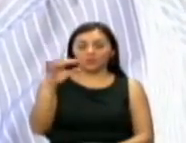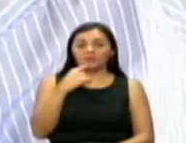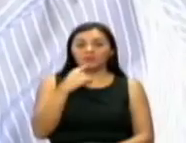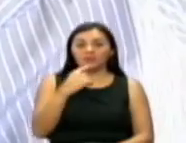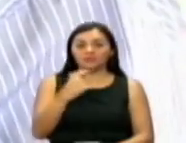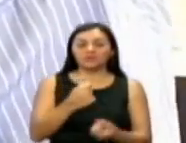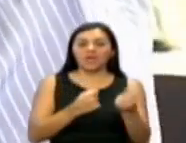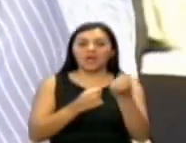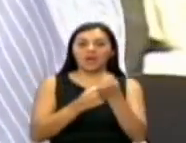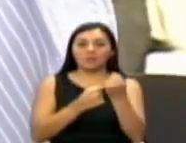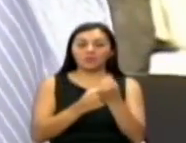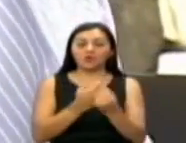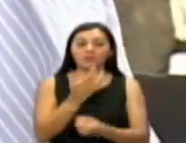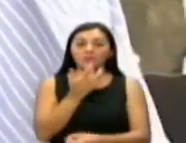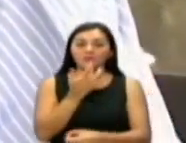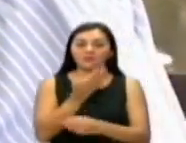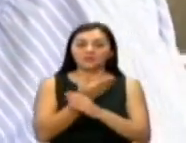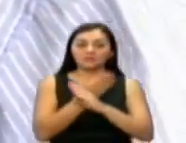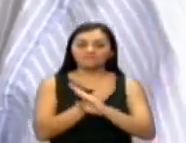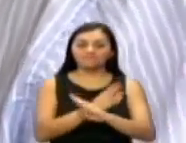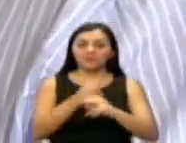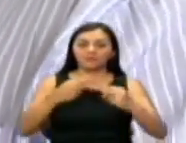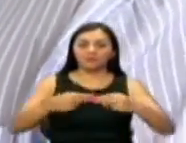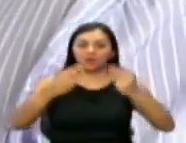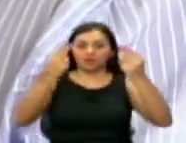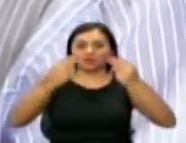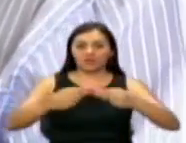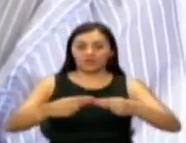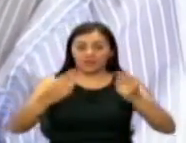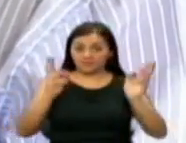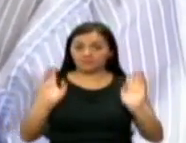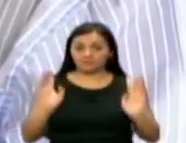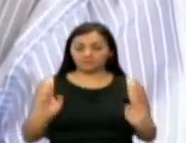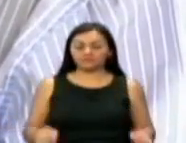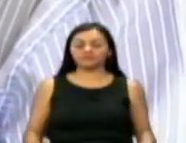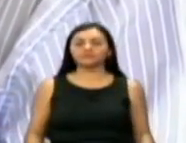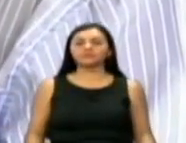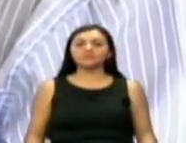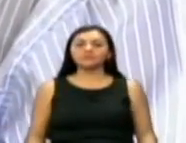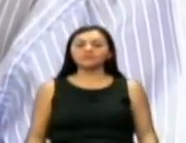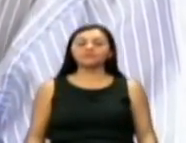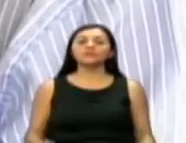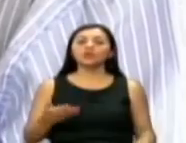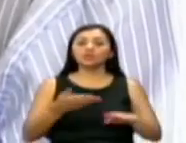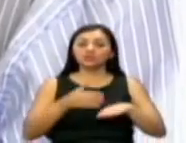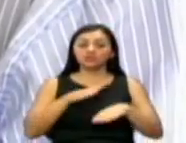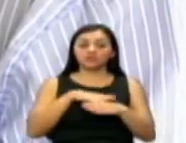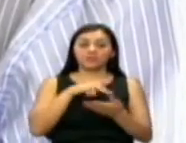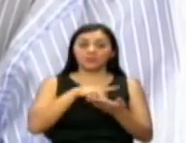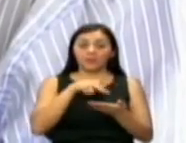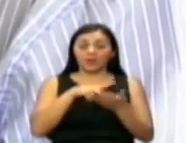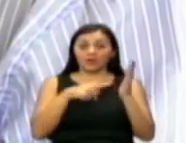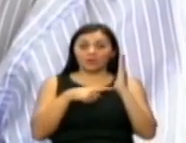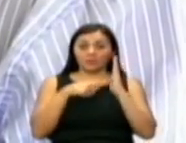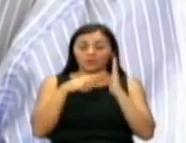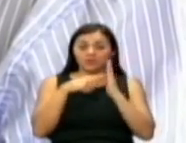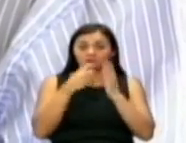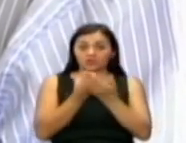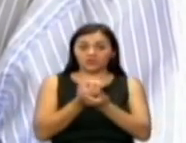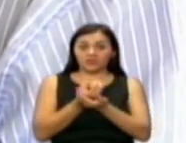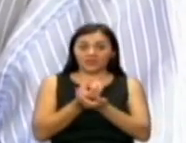un apoyo preferencial para las zonas de frontera. Y en esto de la exoneración del pago anticipado del impuesto a la renta y